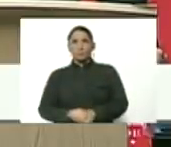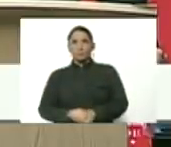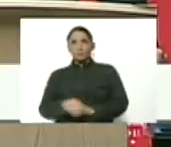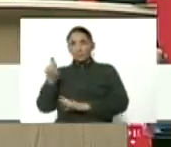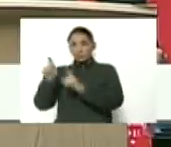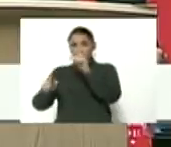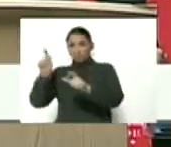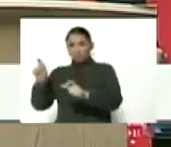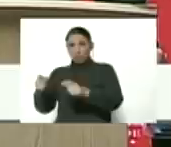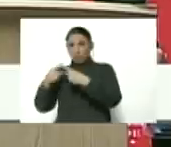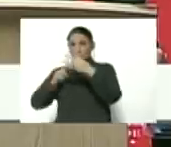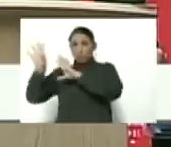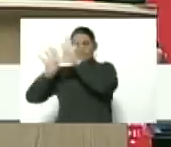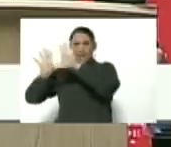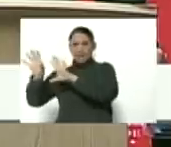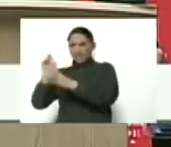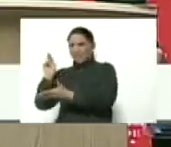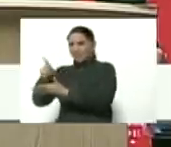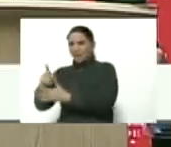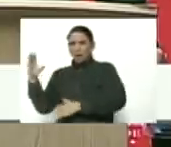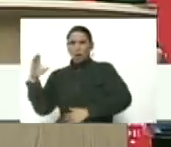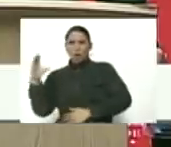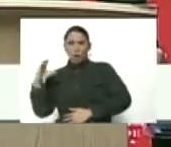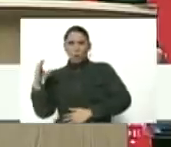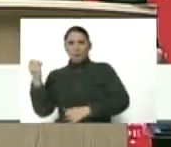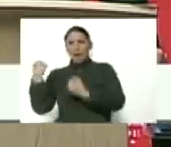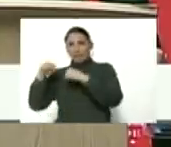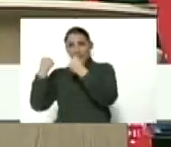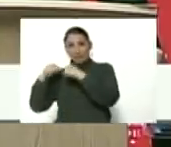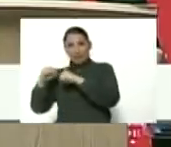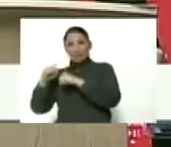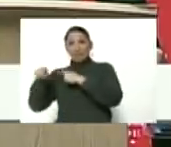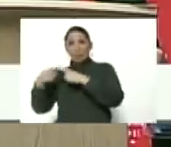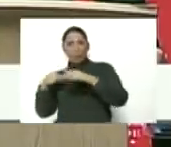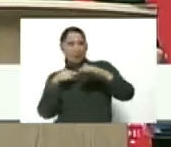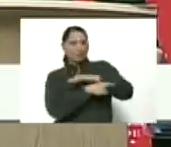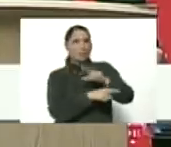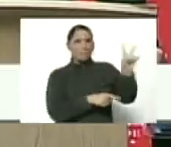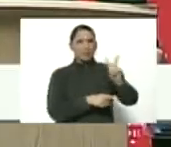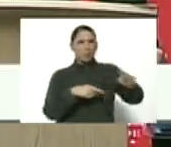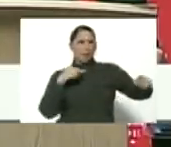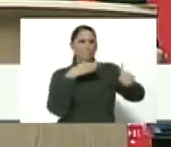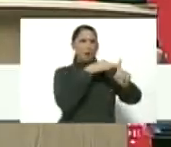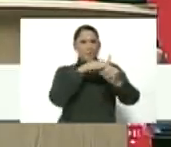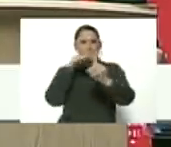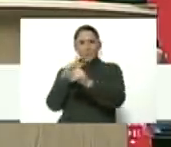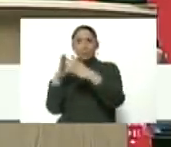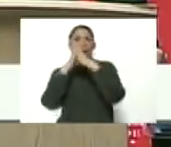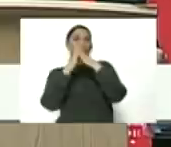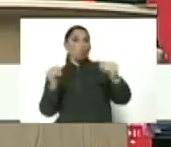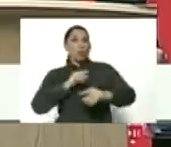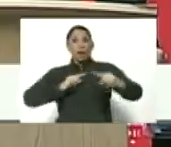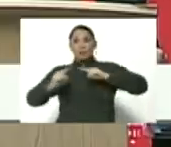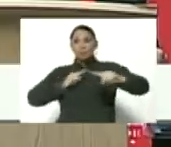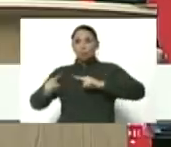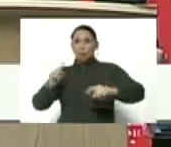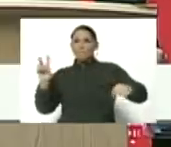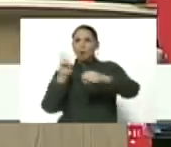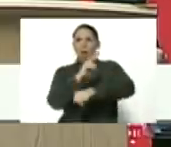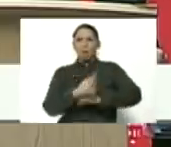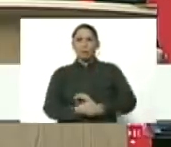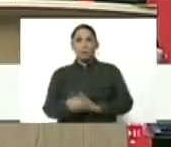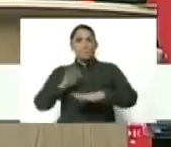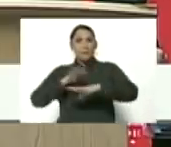personal extranjero que llega a Colombia para entrenarse y luego entrar a Venezuela a atacar. todas las acciones violentas